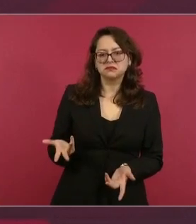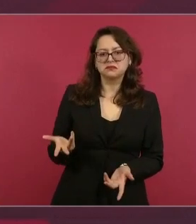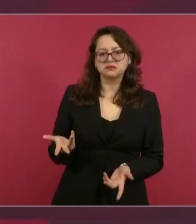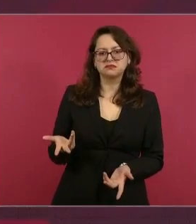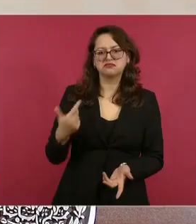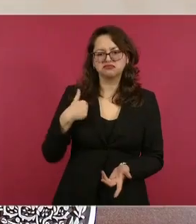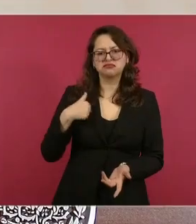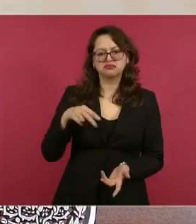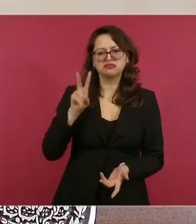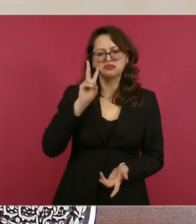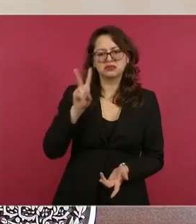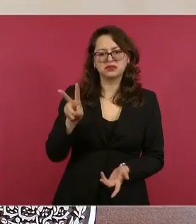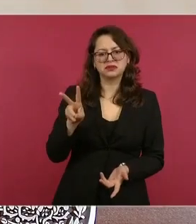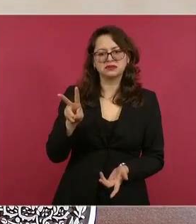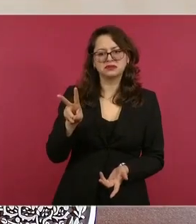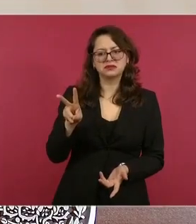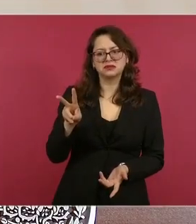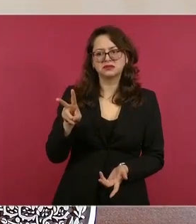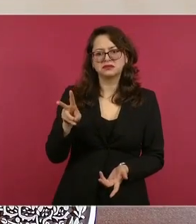Yo vi